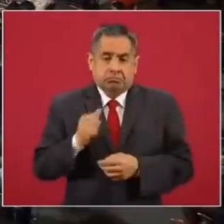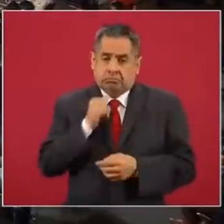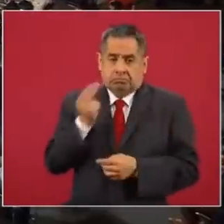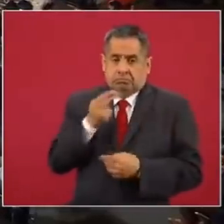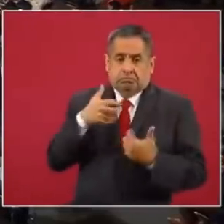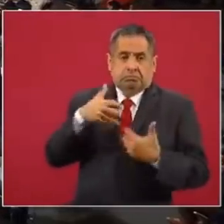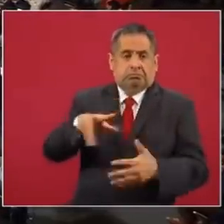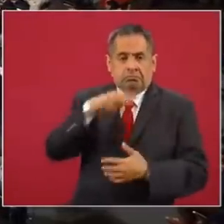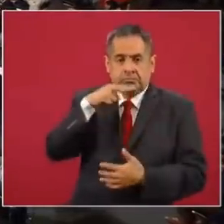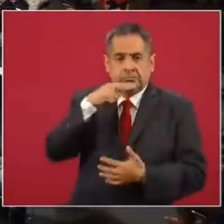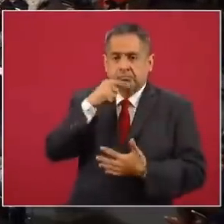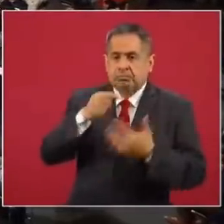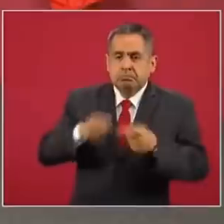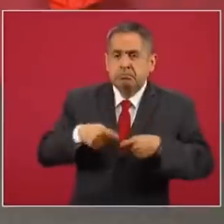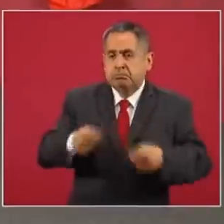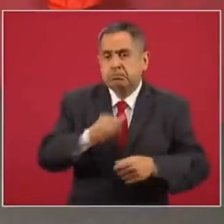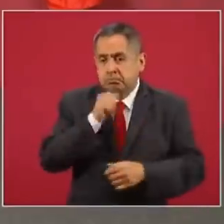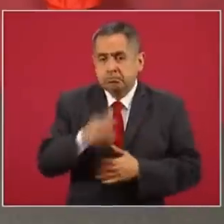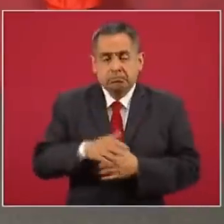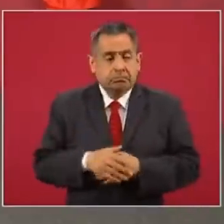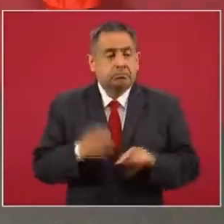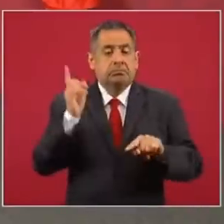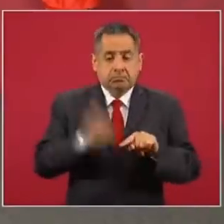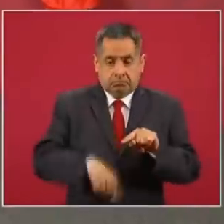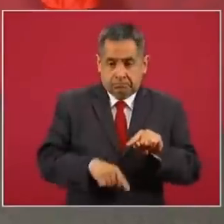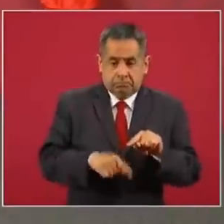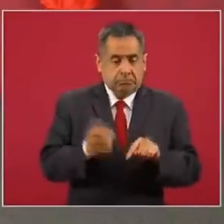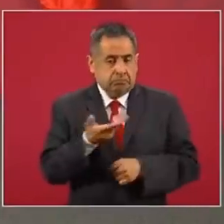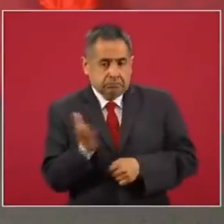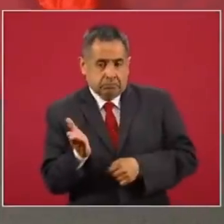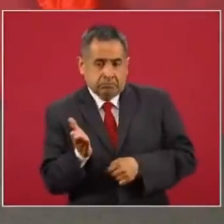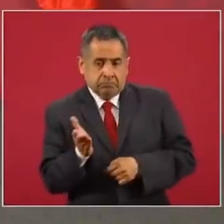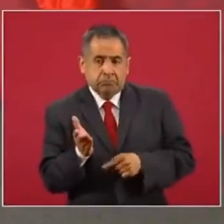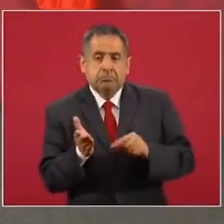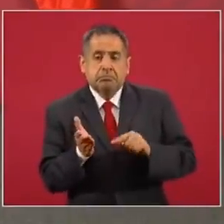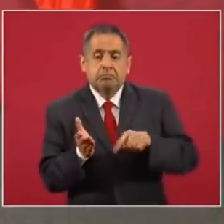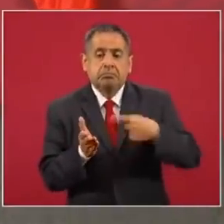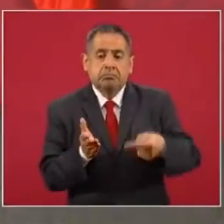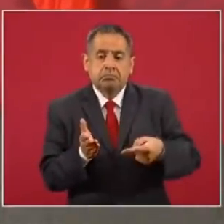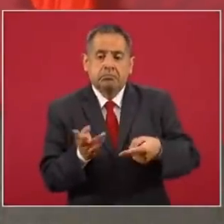y luego los vuelven a contratar.